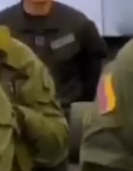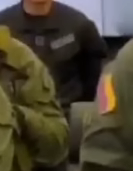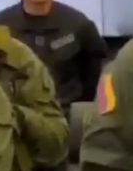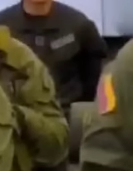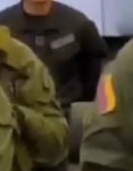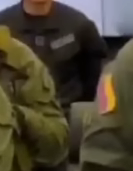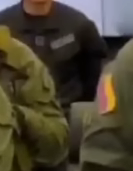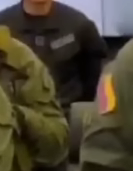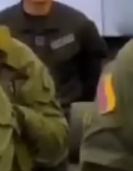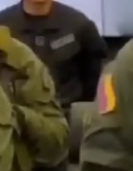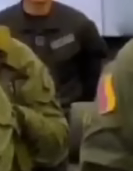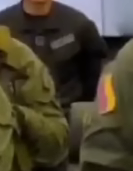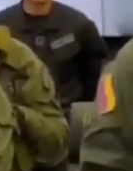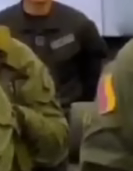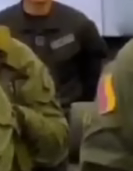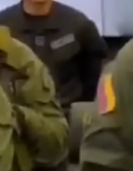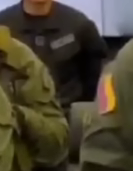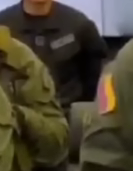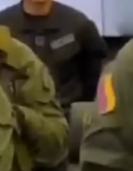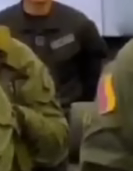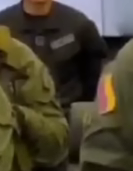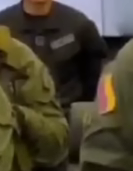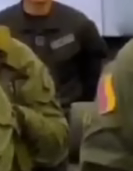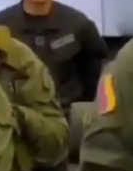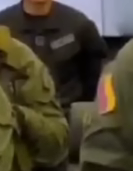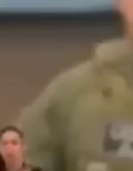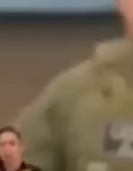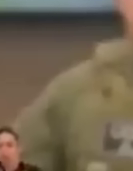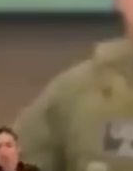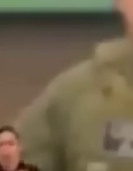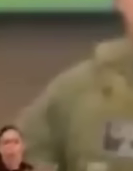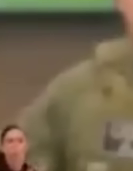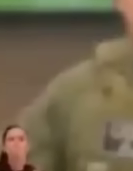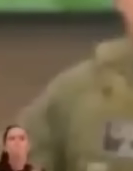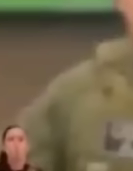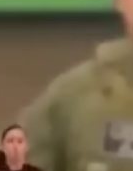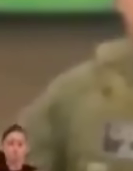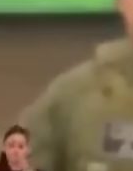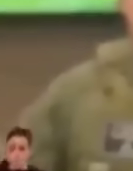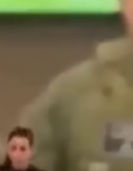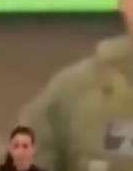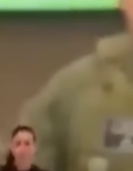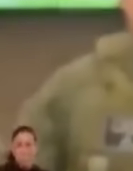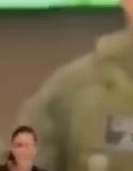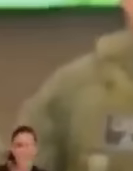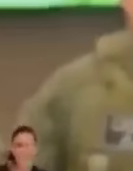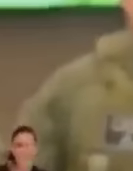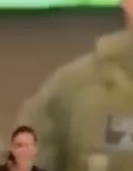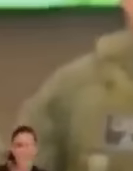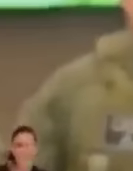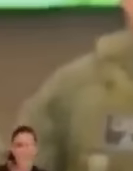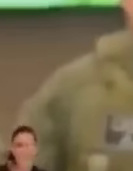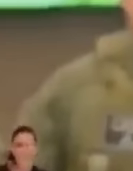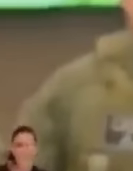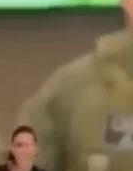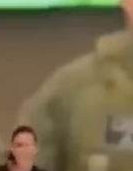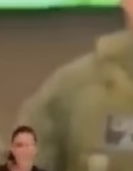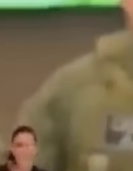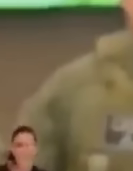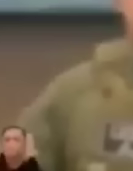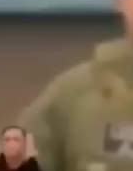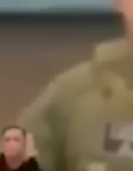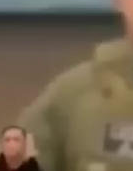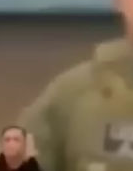duro golpe al Clan del Golfo y a las economías ilícitas. Pero también el general Salamanca le respondió contundentemente a